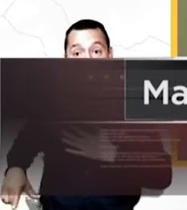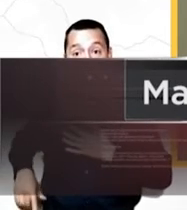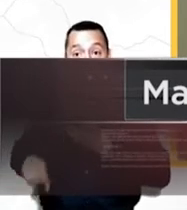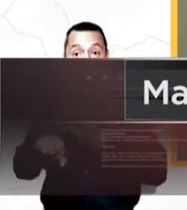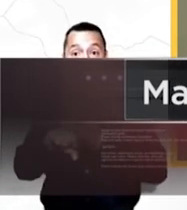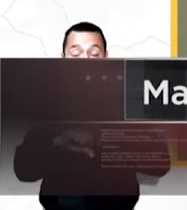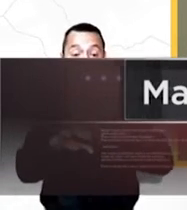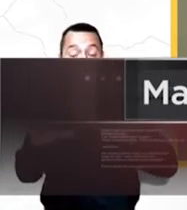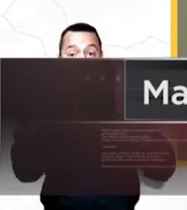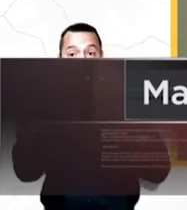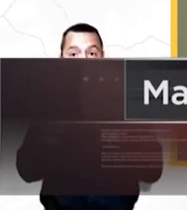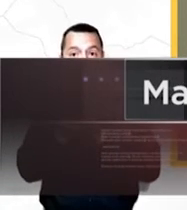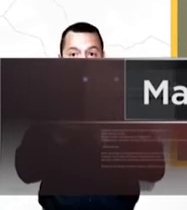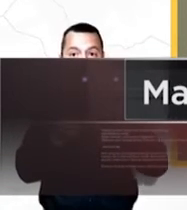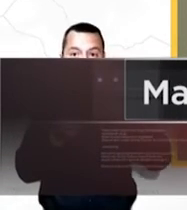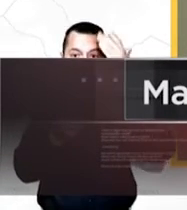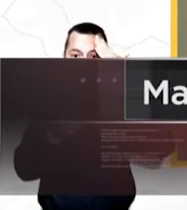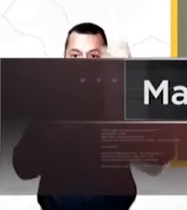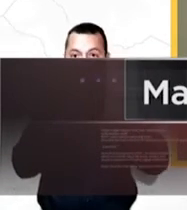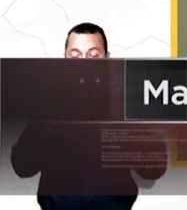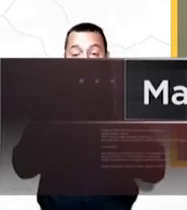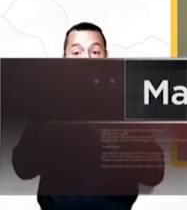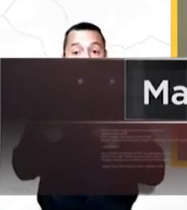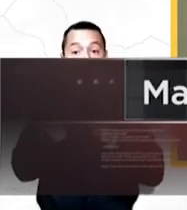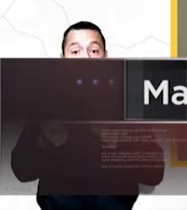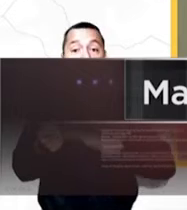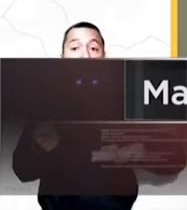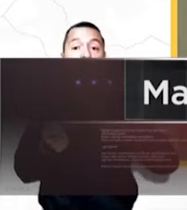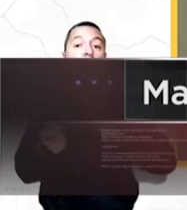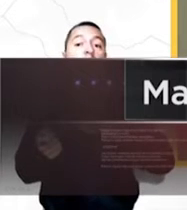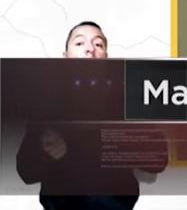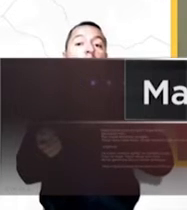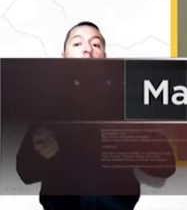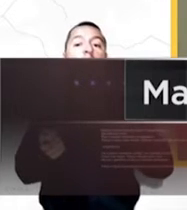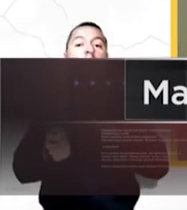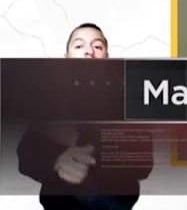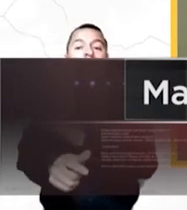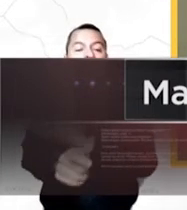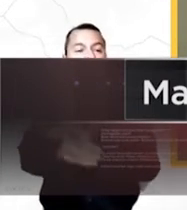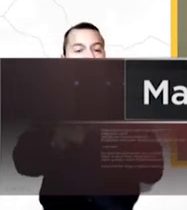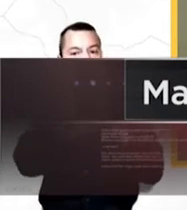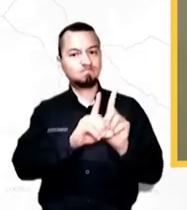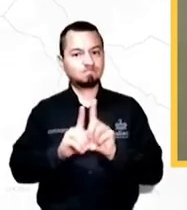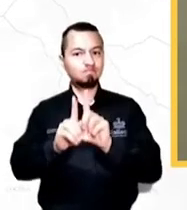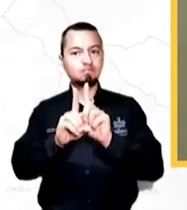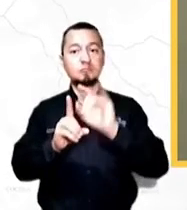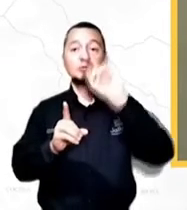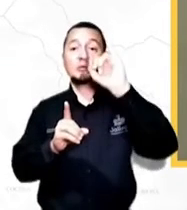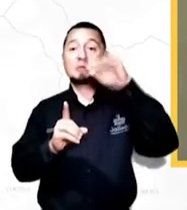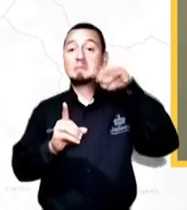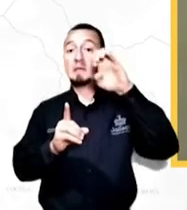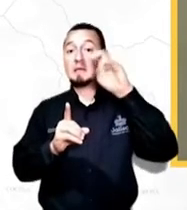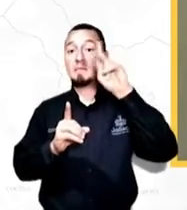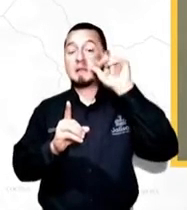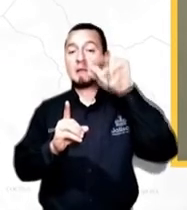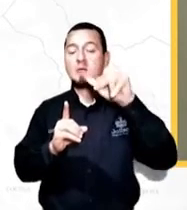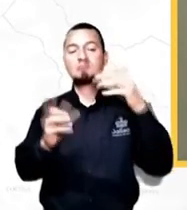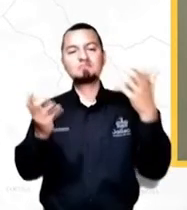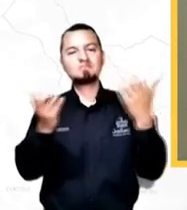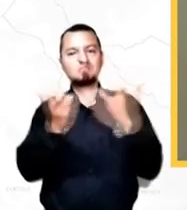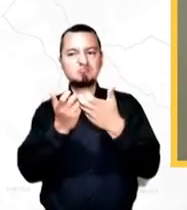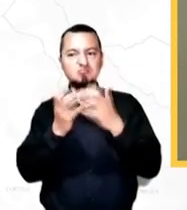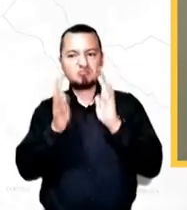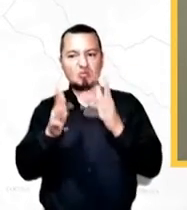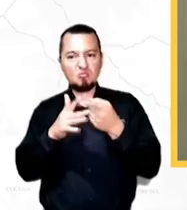de gestión del territorio poder acompañar alimeplan en el inicio formal los trabajos para consolidar el